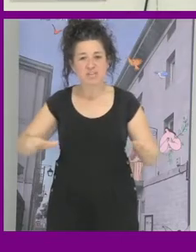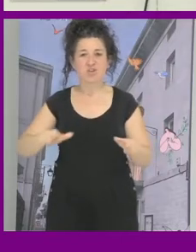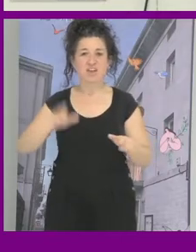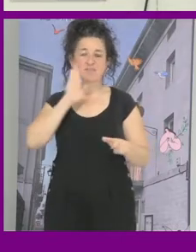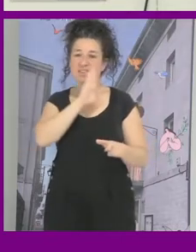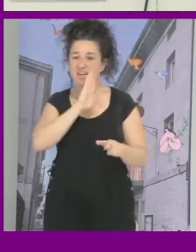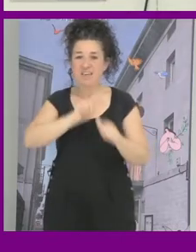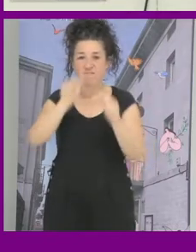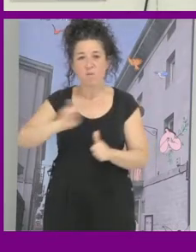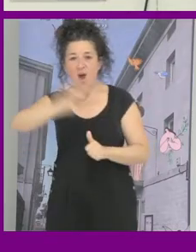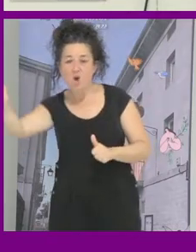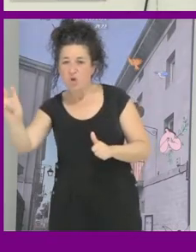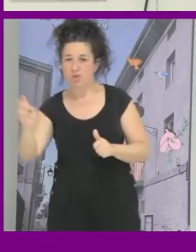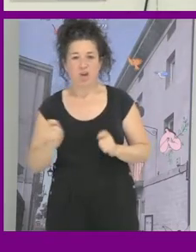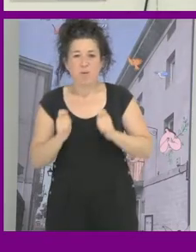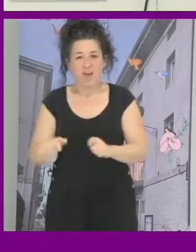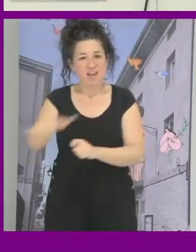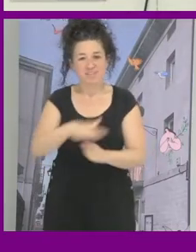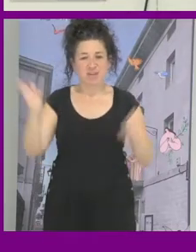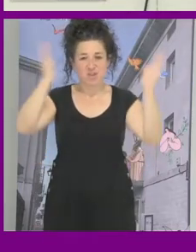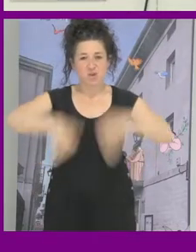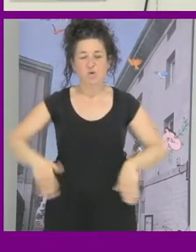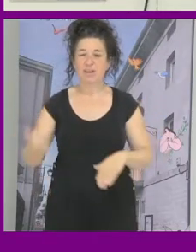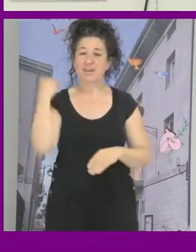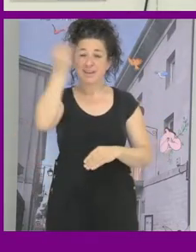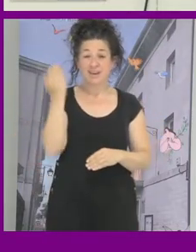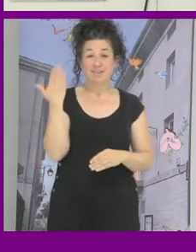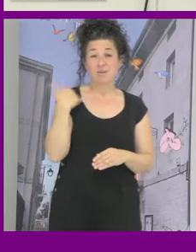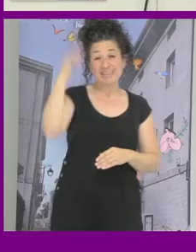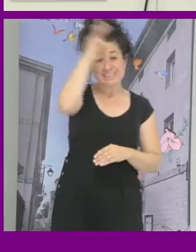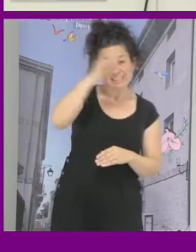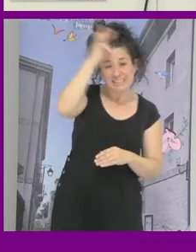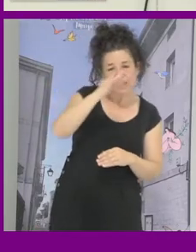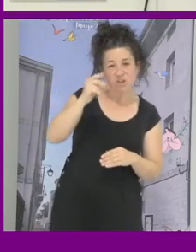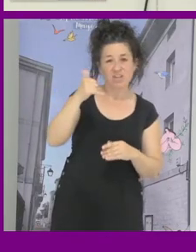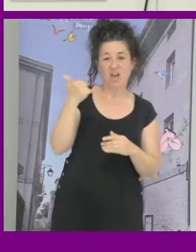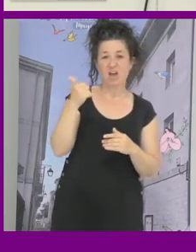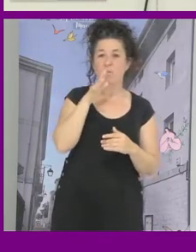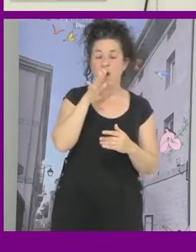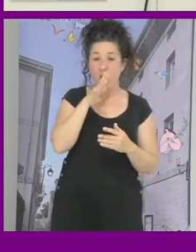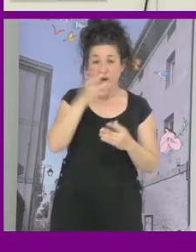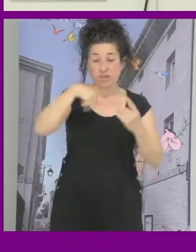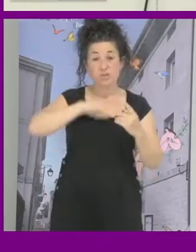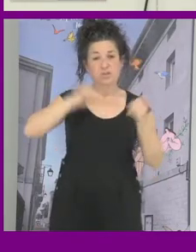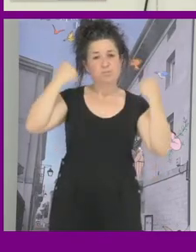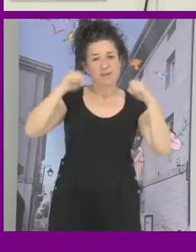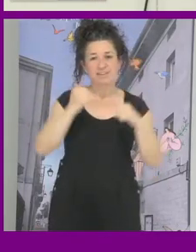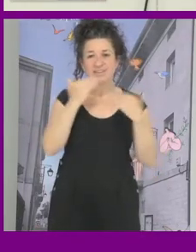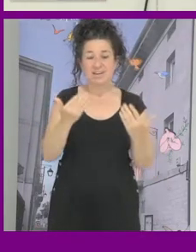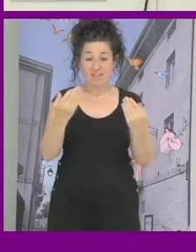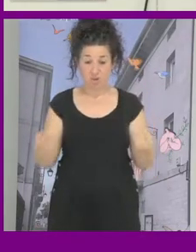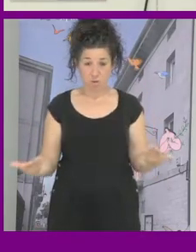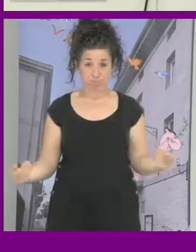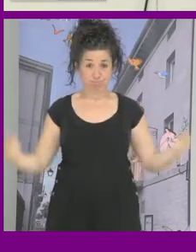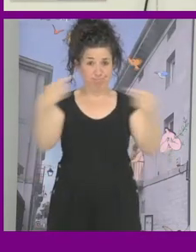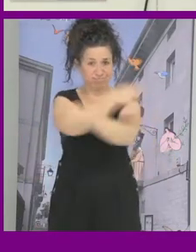utilidad volver a los debates y planteamientos teóricos de entonces si se contrastan con lo que hemos logrado cambiar con nuestras prácticas no hegemónicas. Si